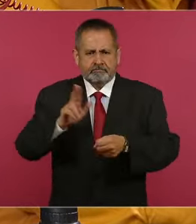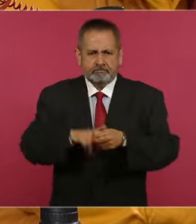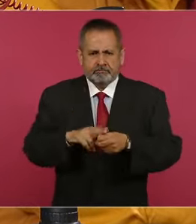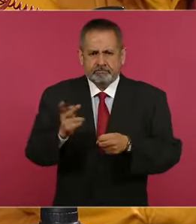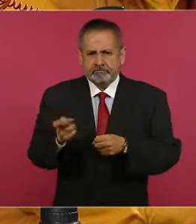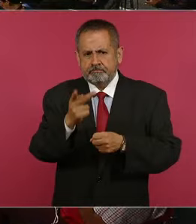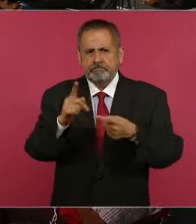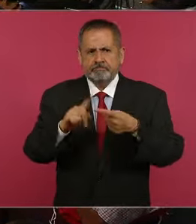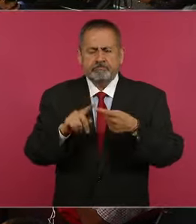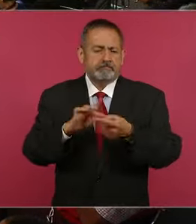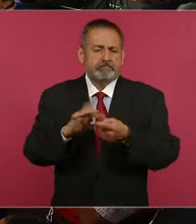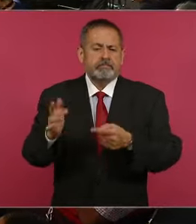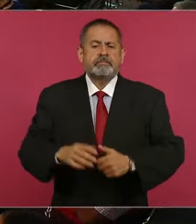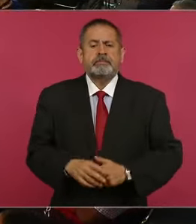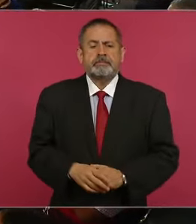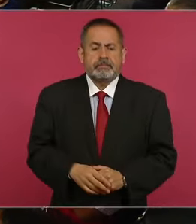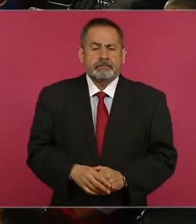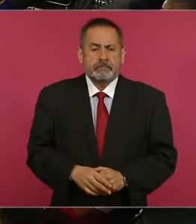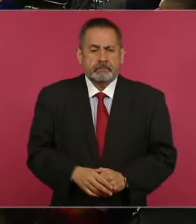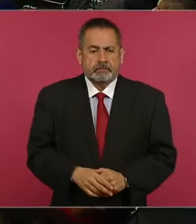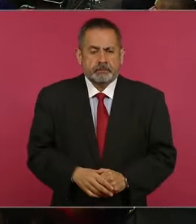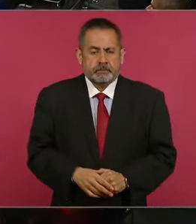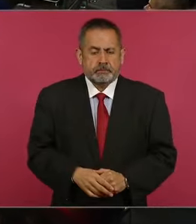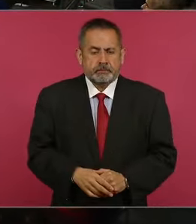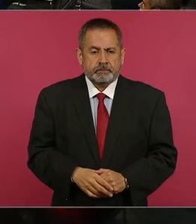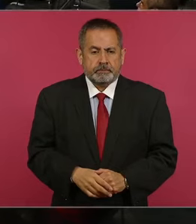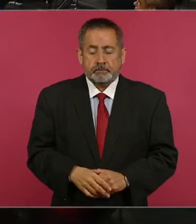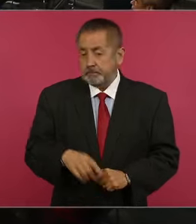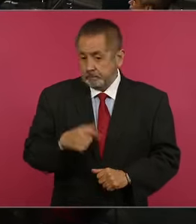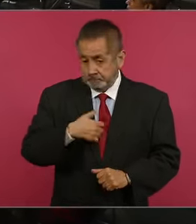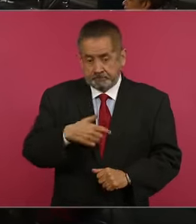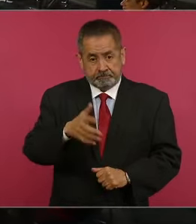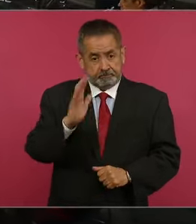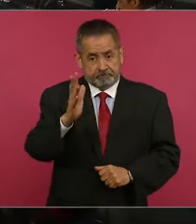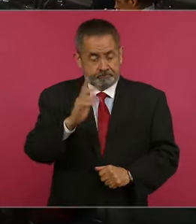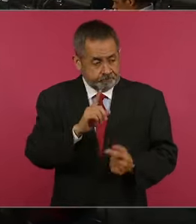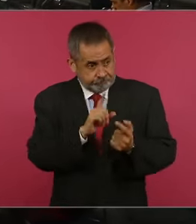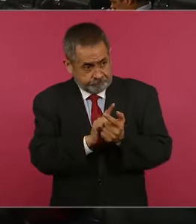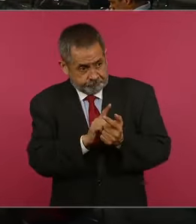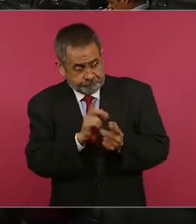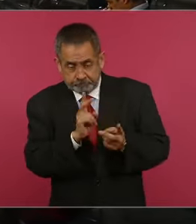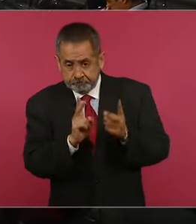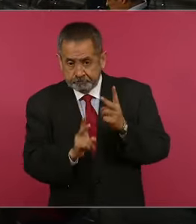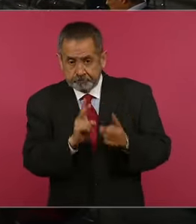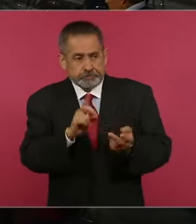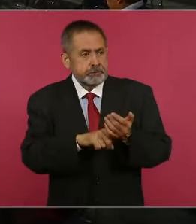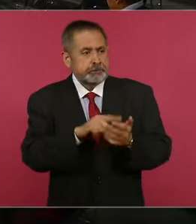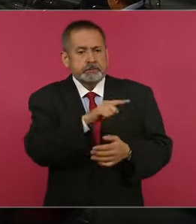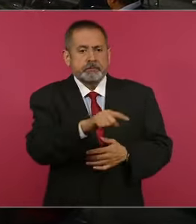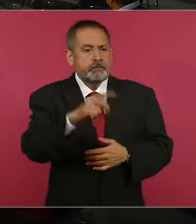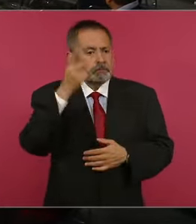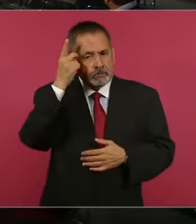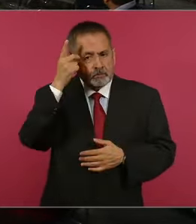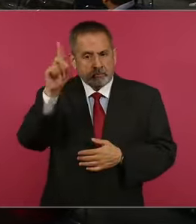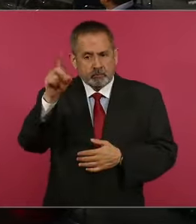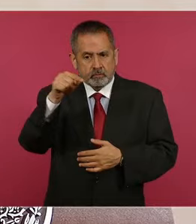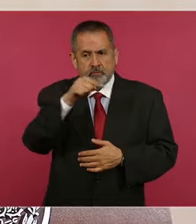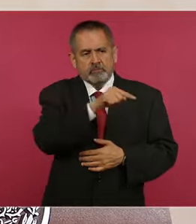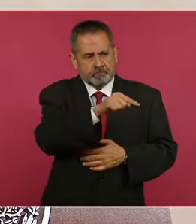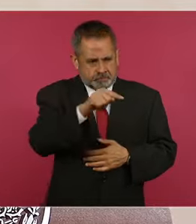pregunta. Gracias. Bueno, ya se está hablando con los dueños de estos